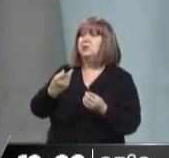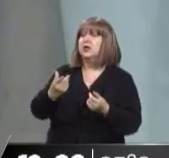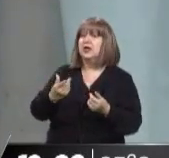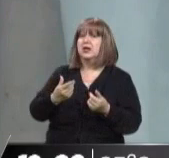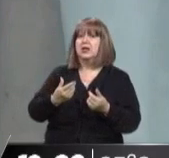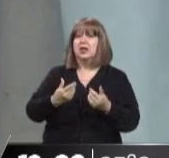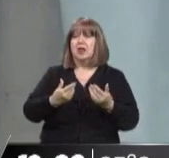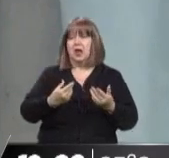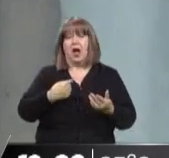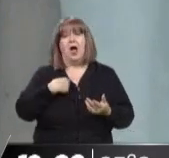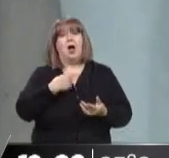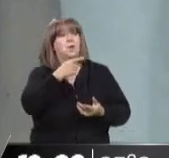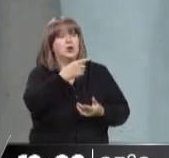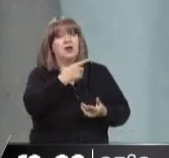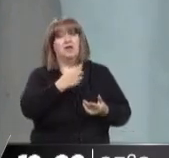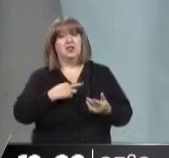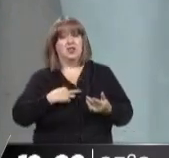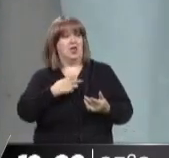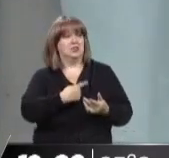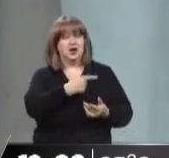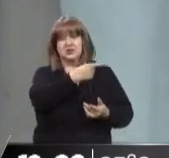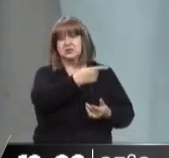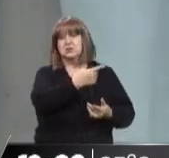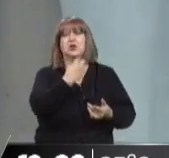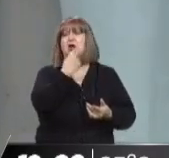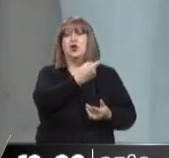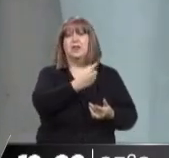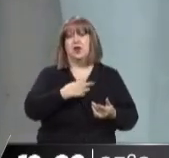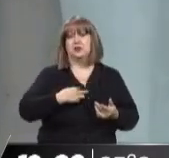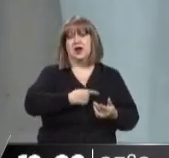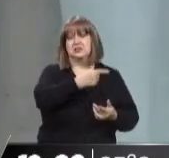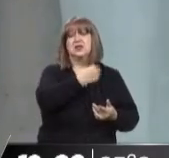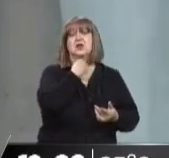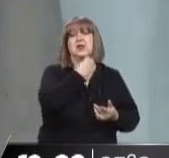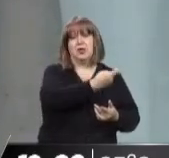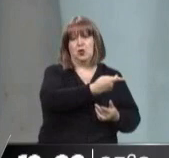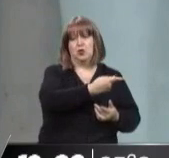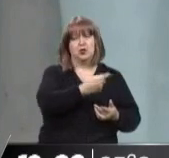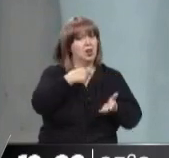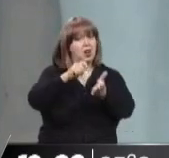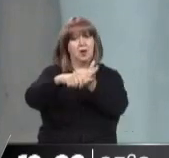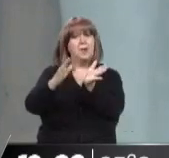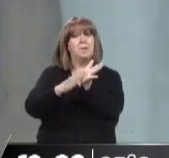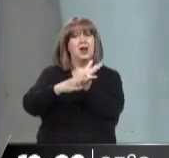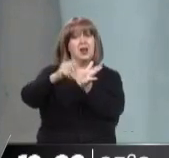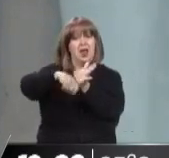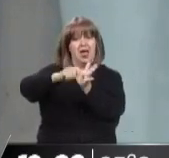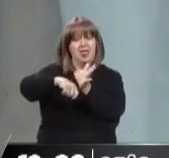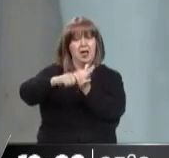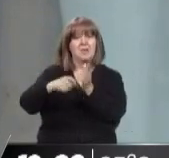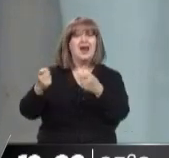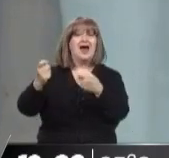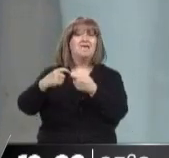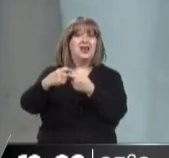habían declarado la homosexualidad o la situación de transgénero de su hijo Al momento de